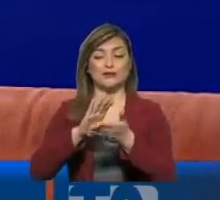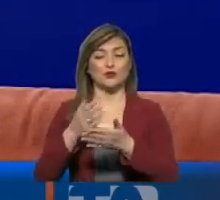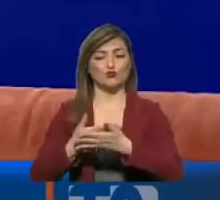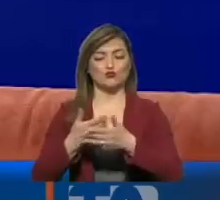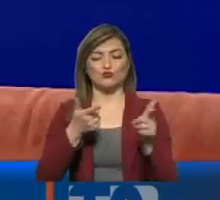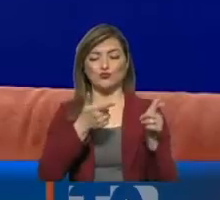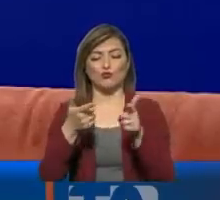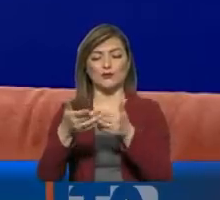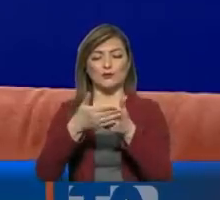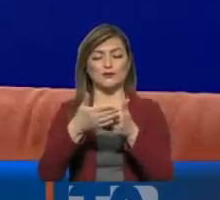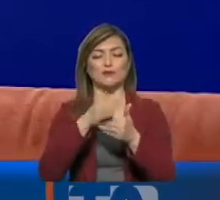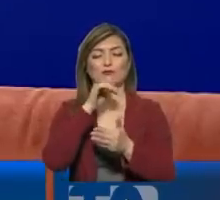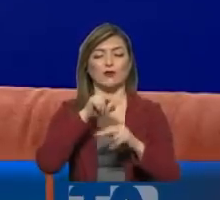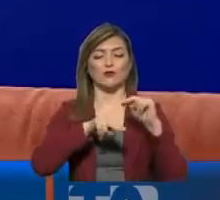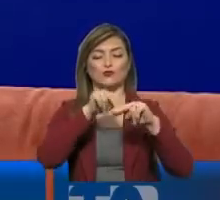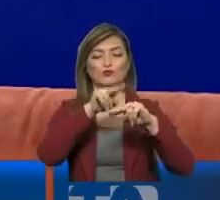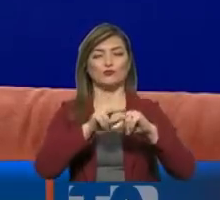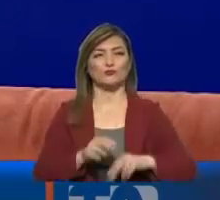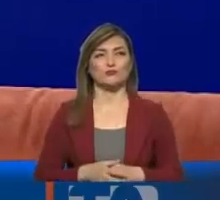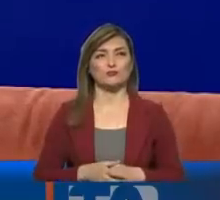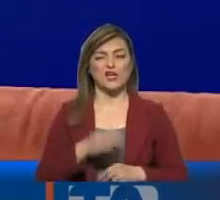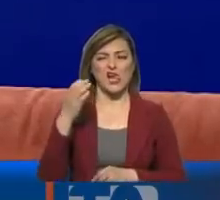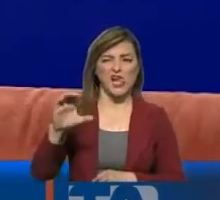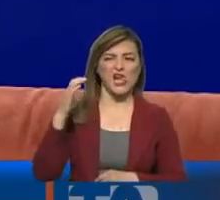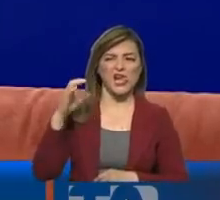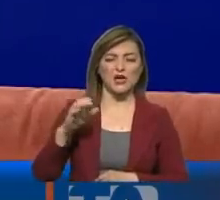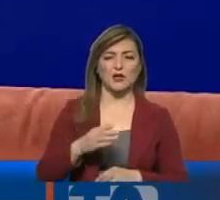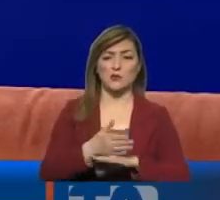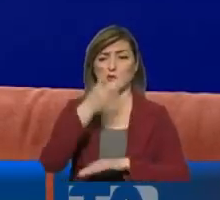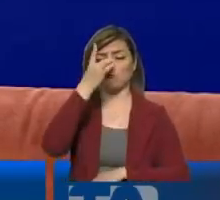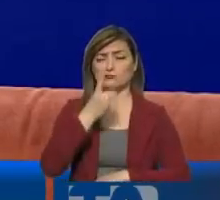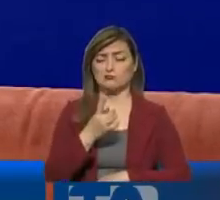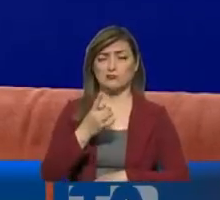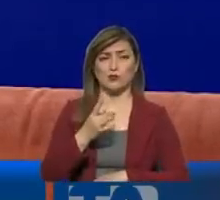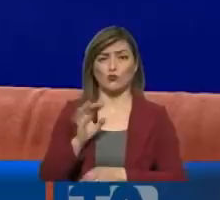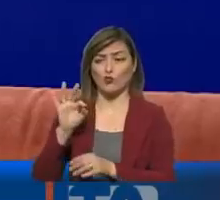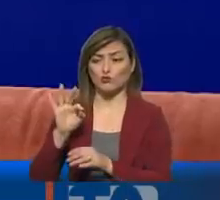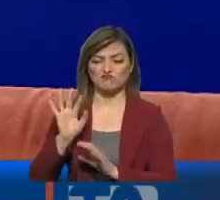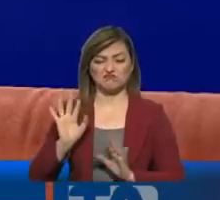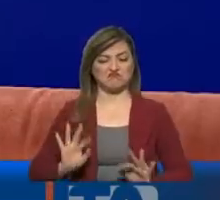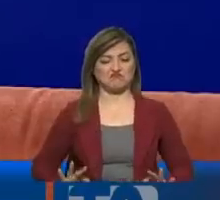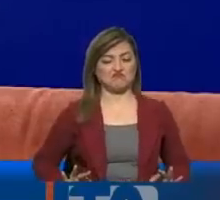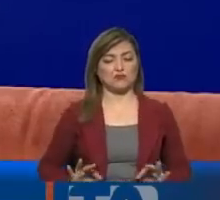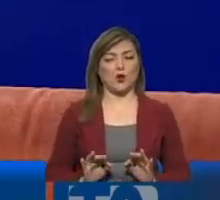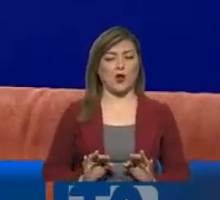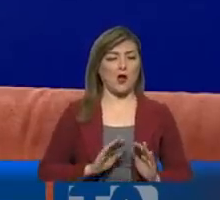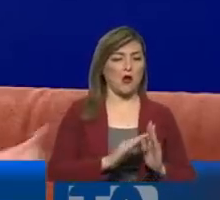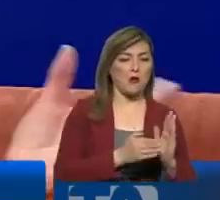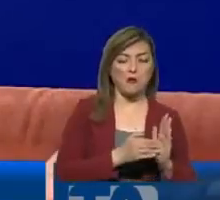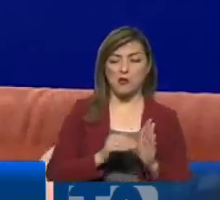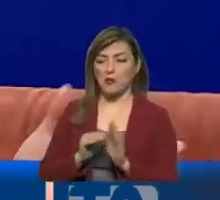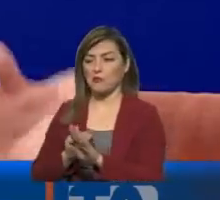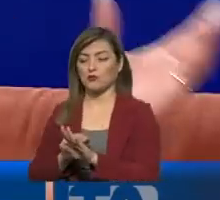falta de obras en la ciudad de Quito, y sin embargo decidieron abstenerse de dar su voto a favor de la